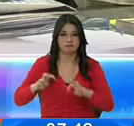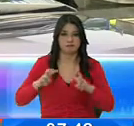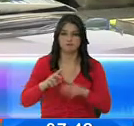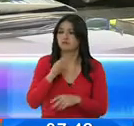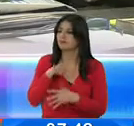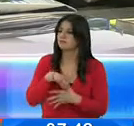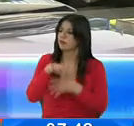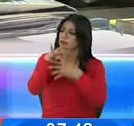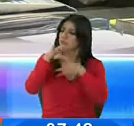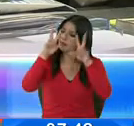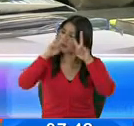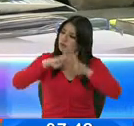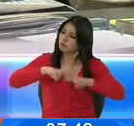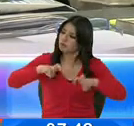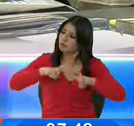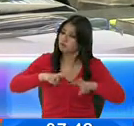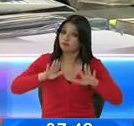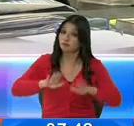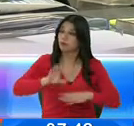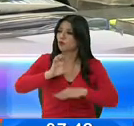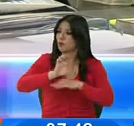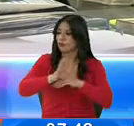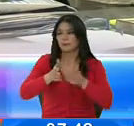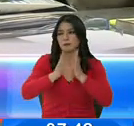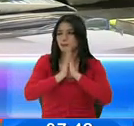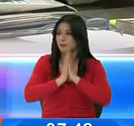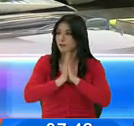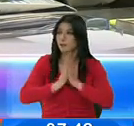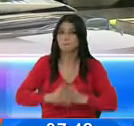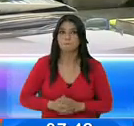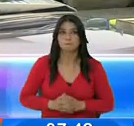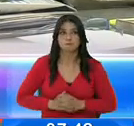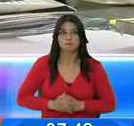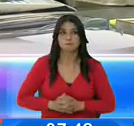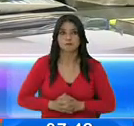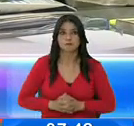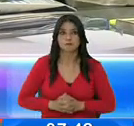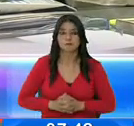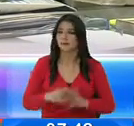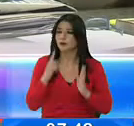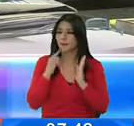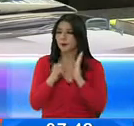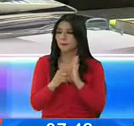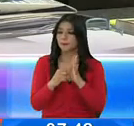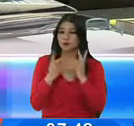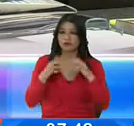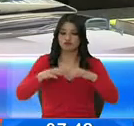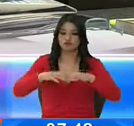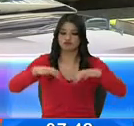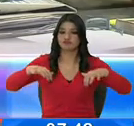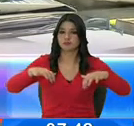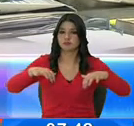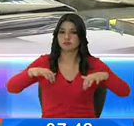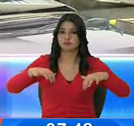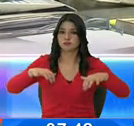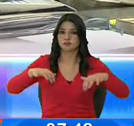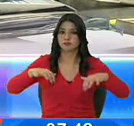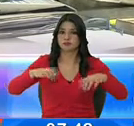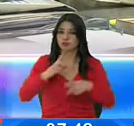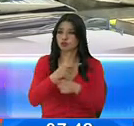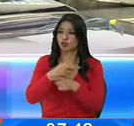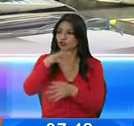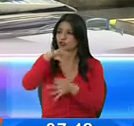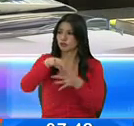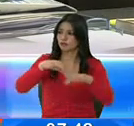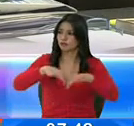porque hay una cuenta que el país exige no puede ver bien que hay una división en el consejo nacional